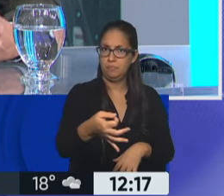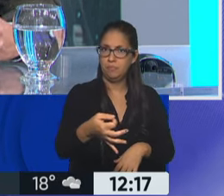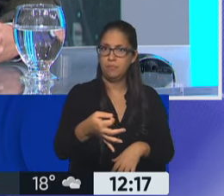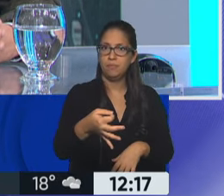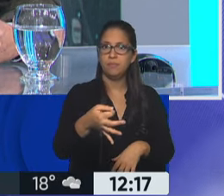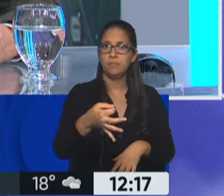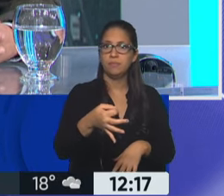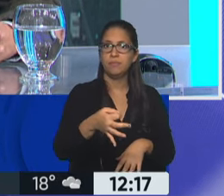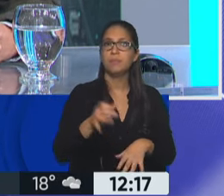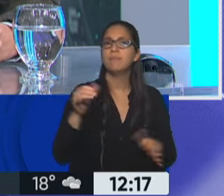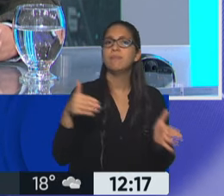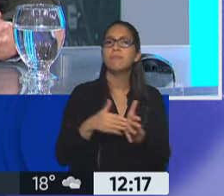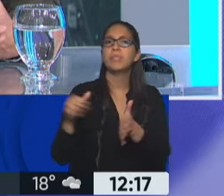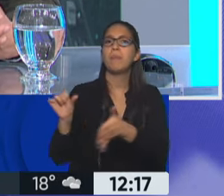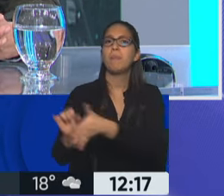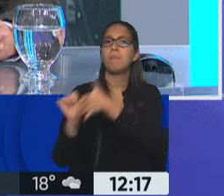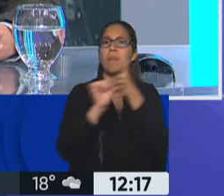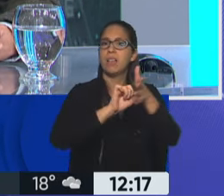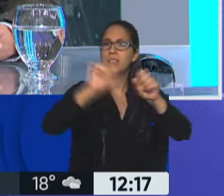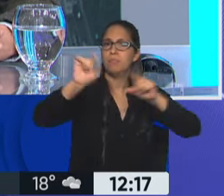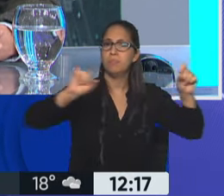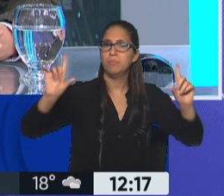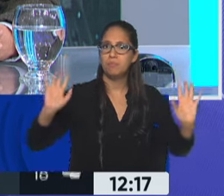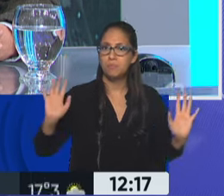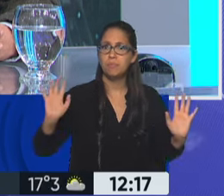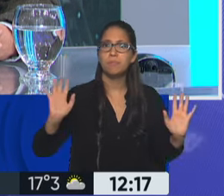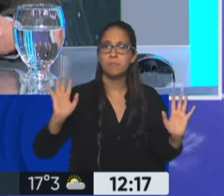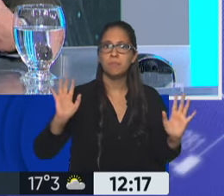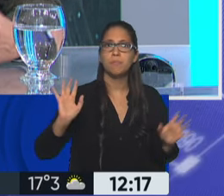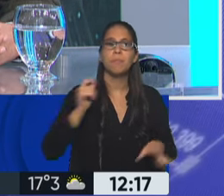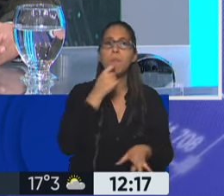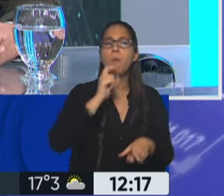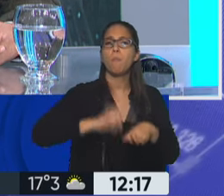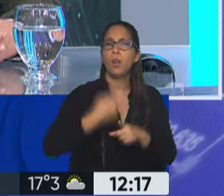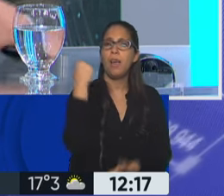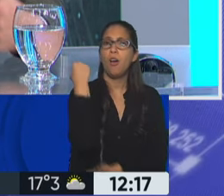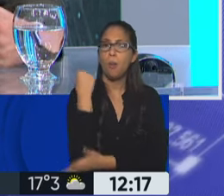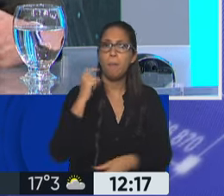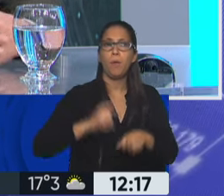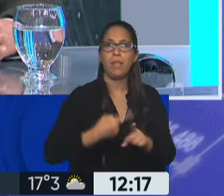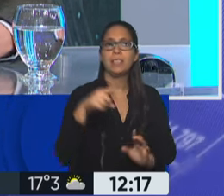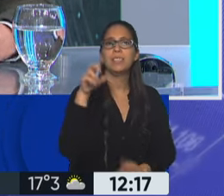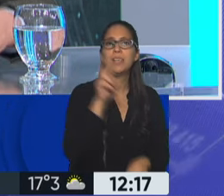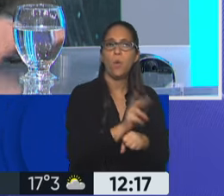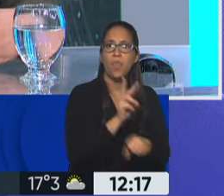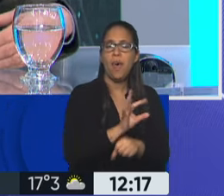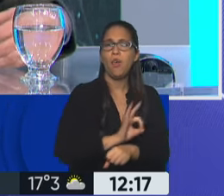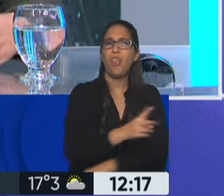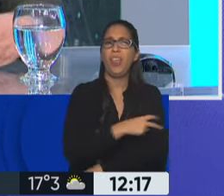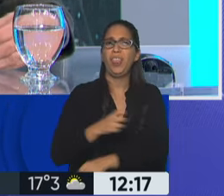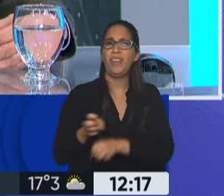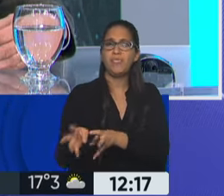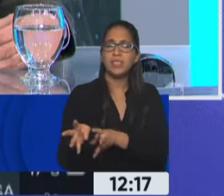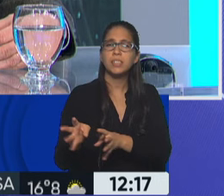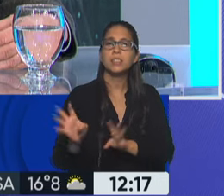las posturas de los estados en términos de de la política económica y la política de seguridad la política de defensa está